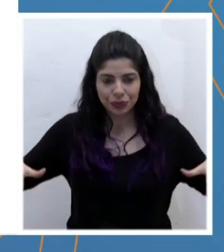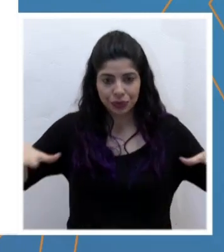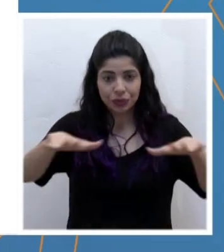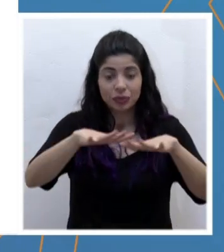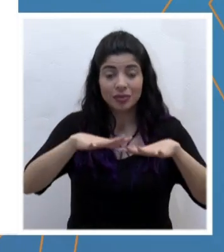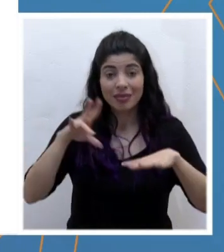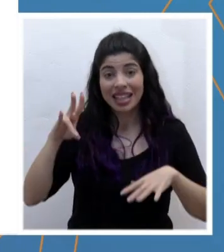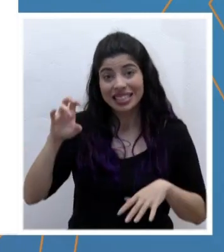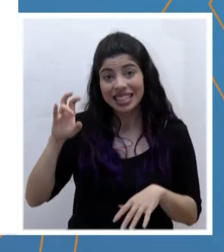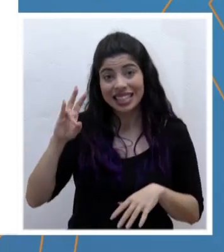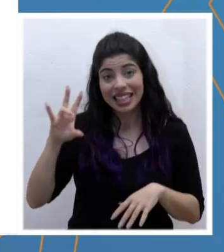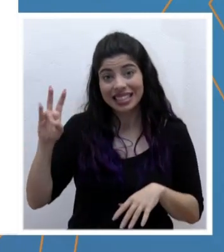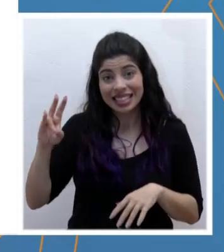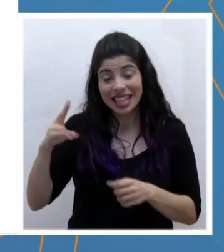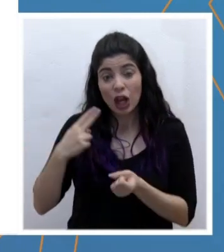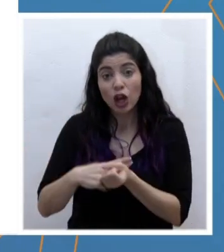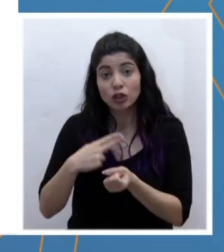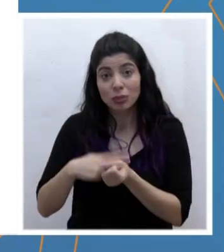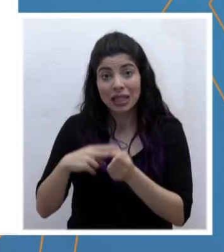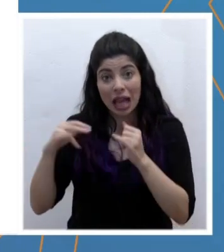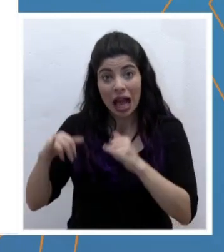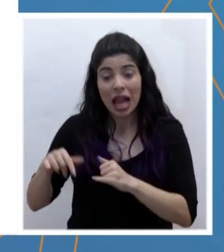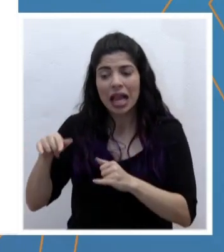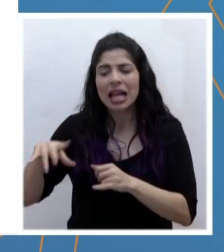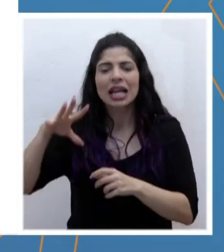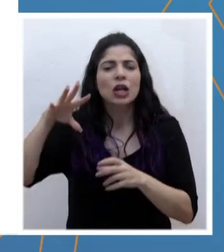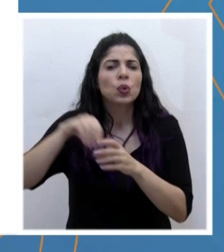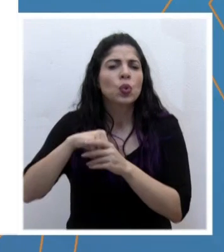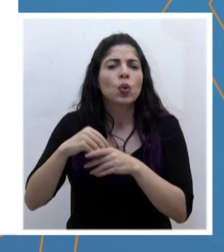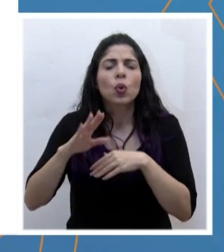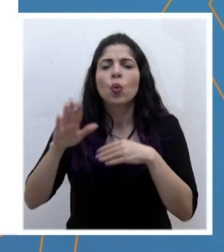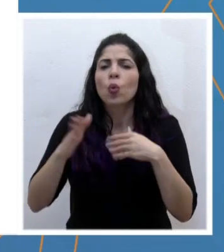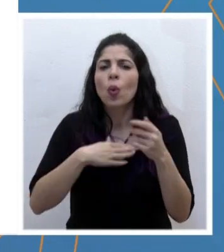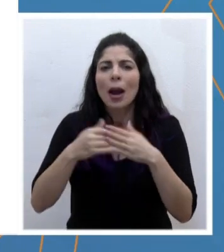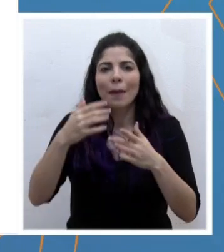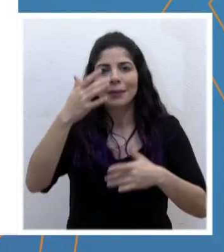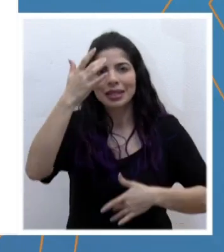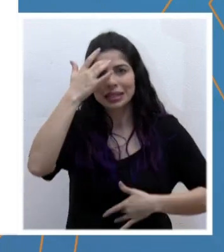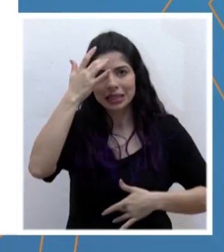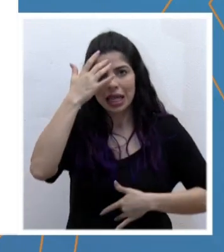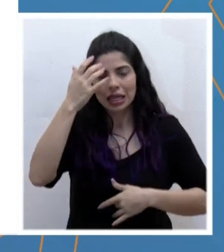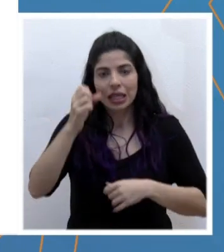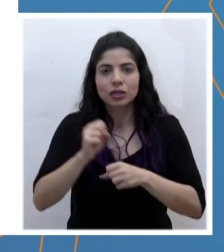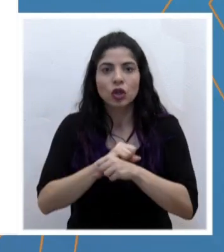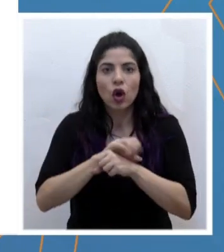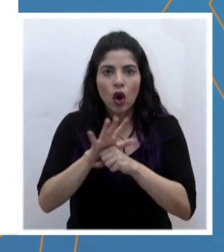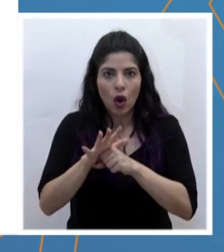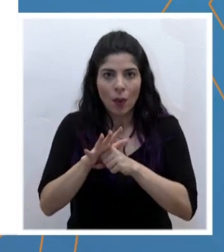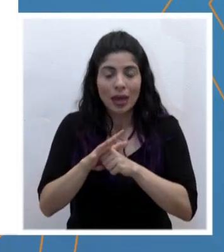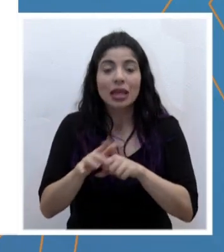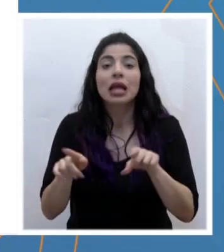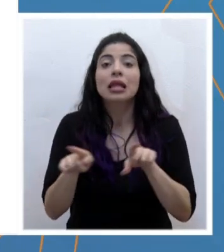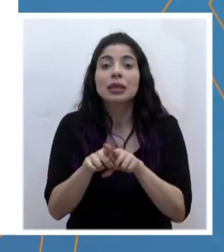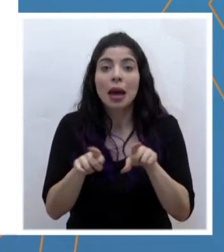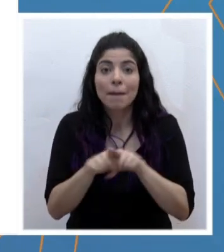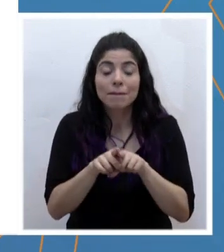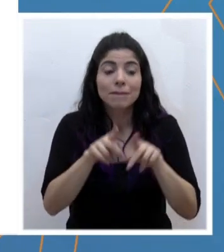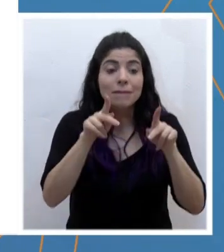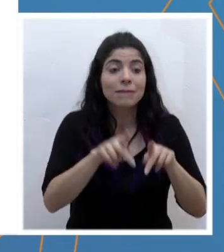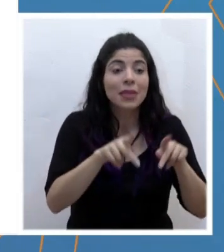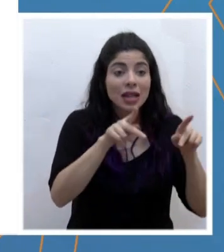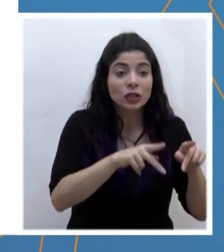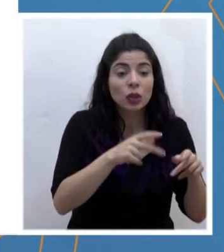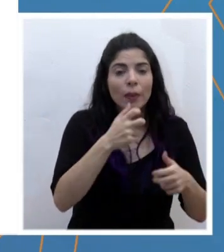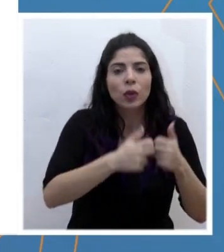Las 767 hospitalizaciones incluyen todos los pacientes confirmados por COVID-19 y también los que presentan